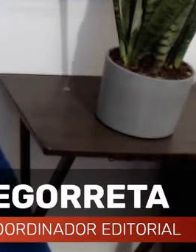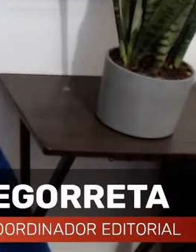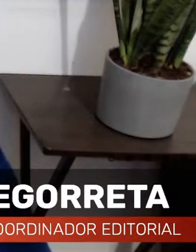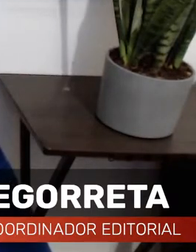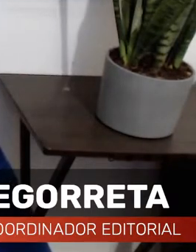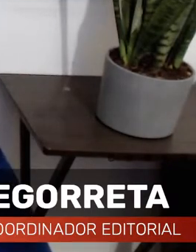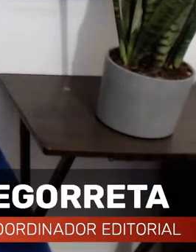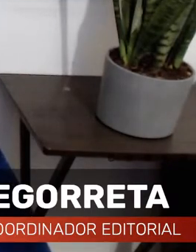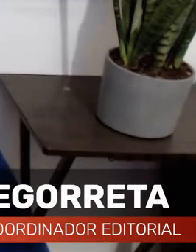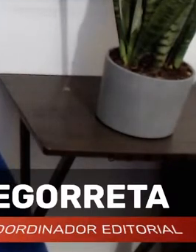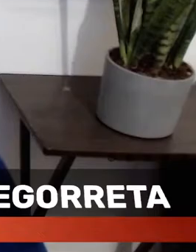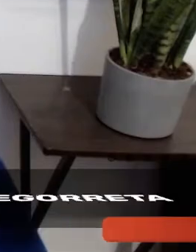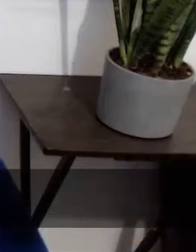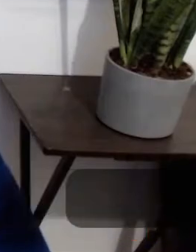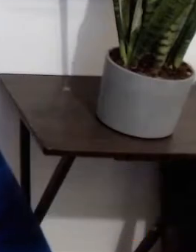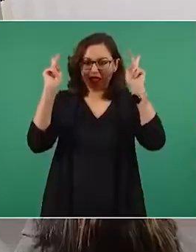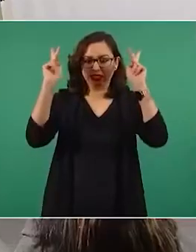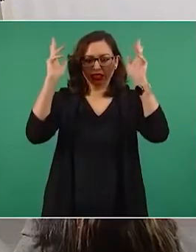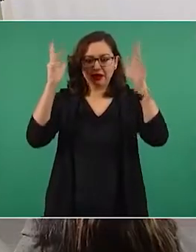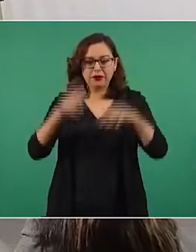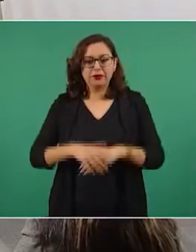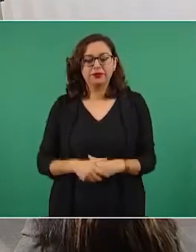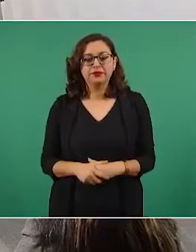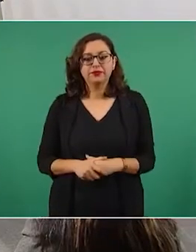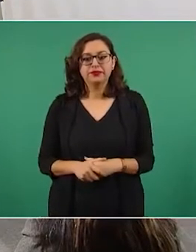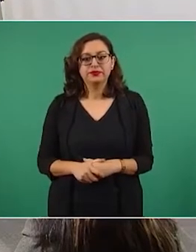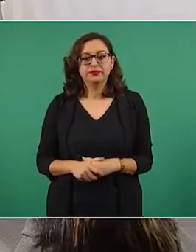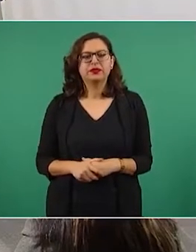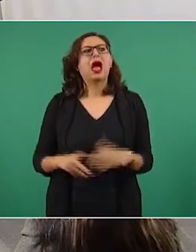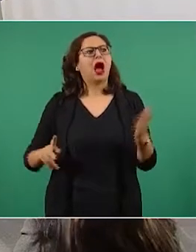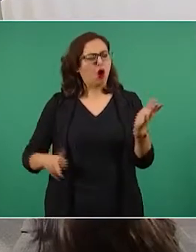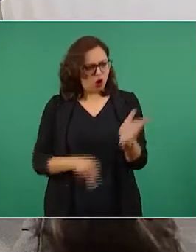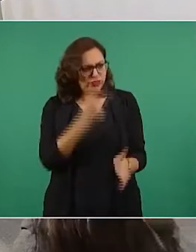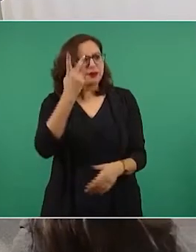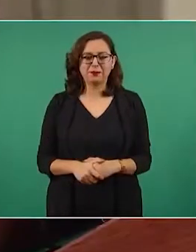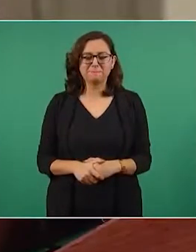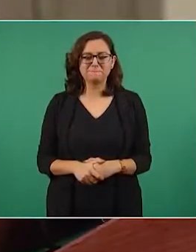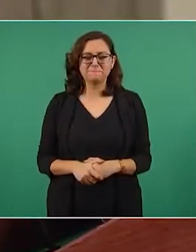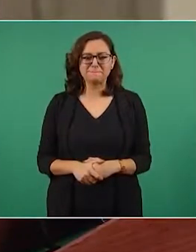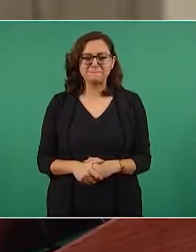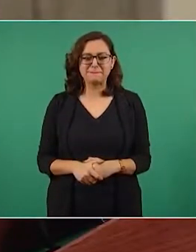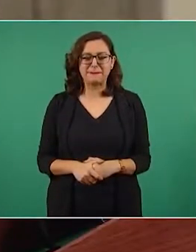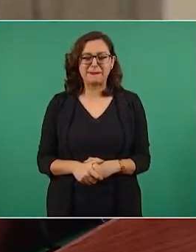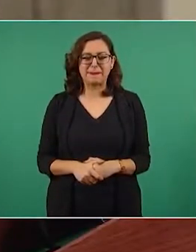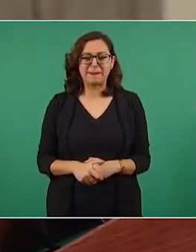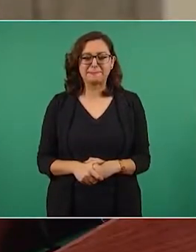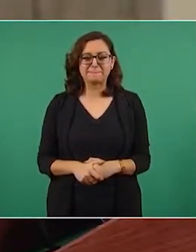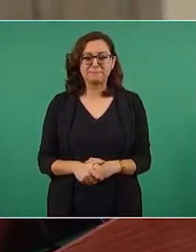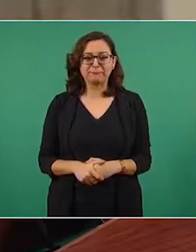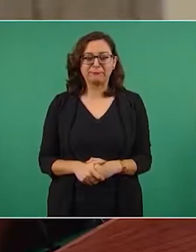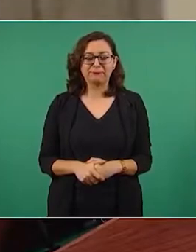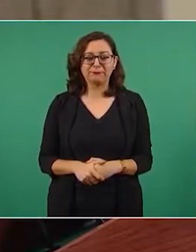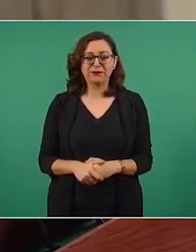es Hoy en Regeneración. Repite eso último, como dijo, no se puede,